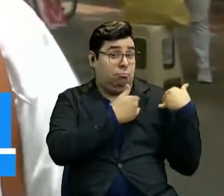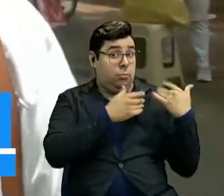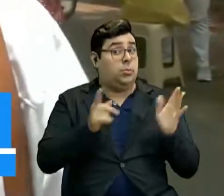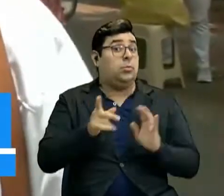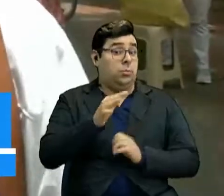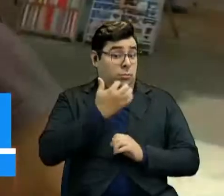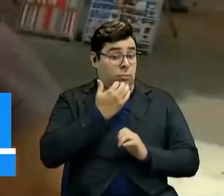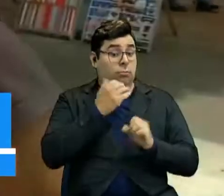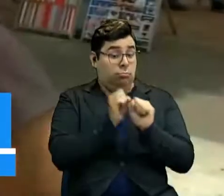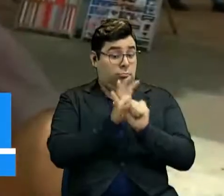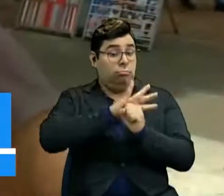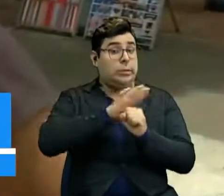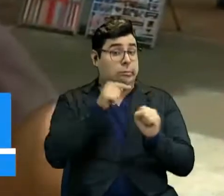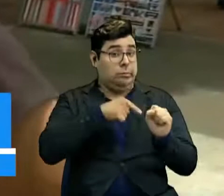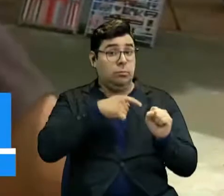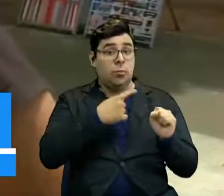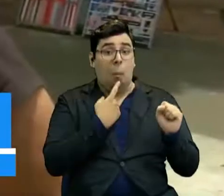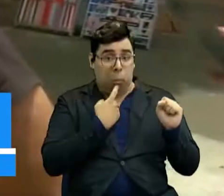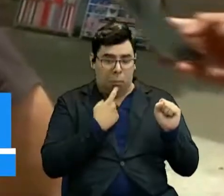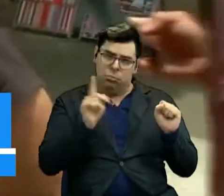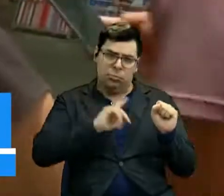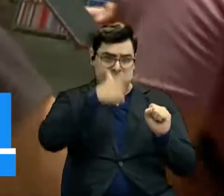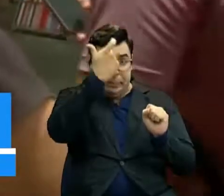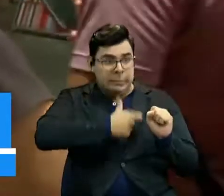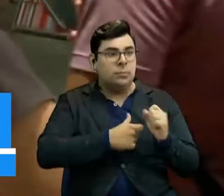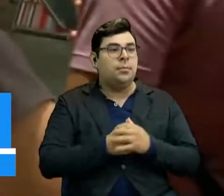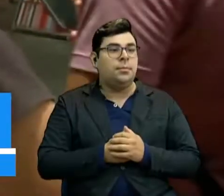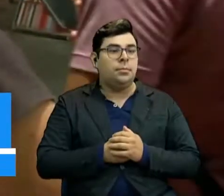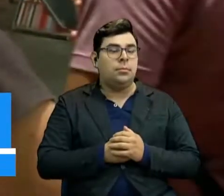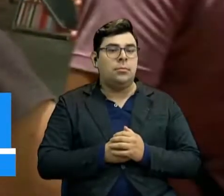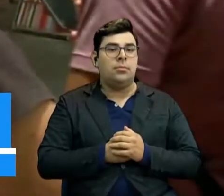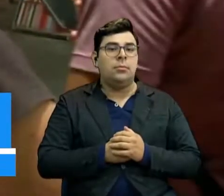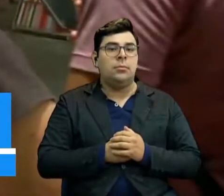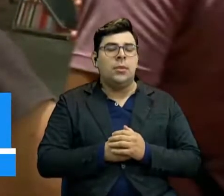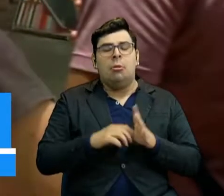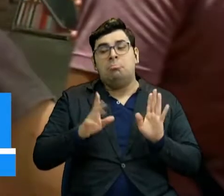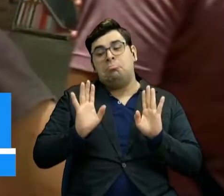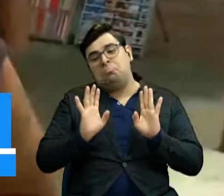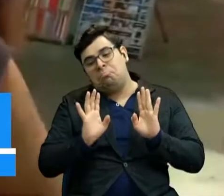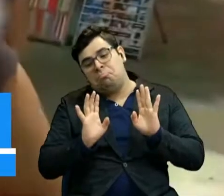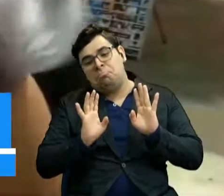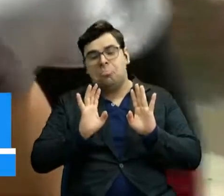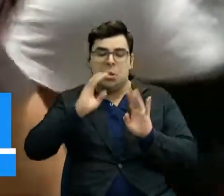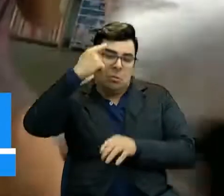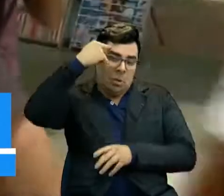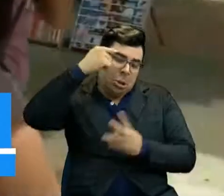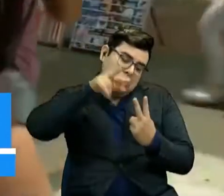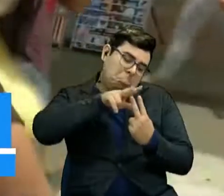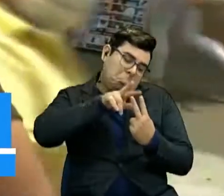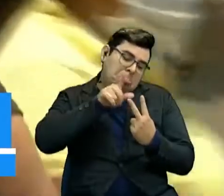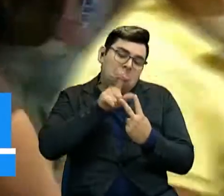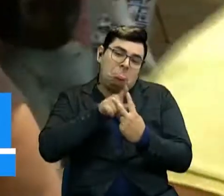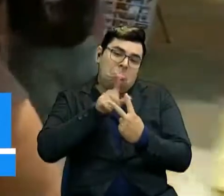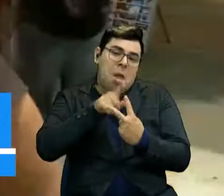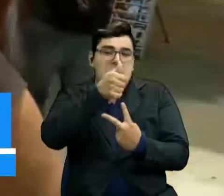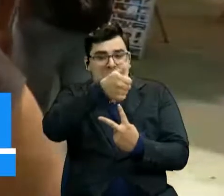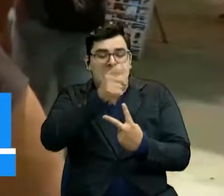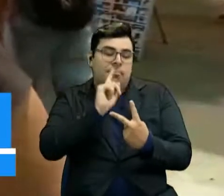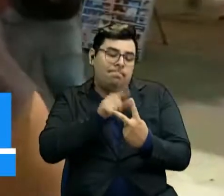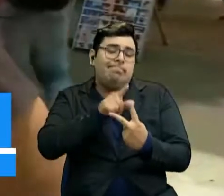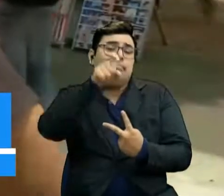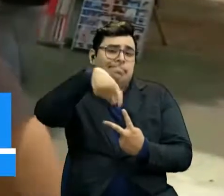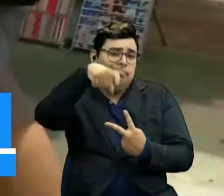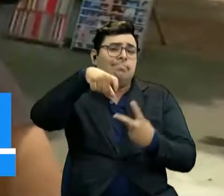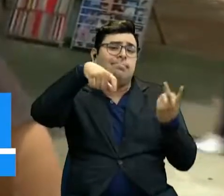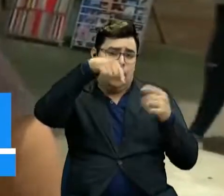esto el coronavirus por una lado está bien bien regulada porque hay que darle reactivación económica gradual al